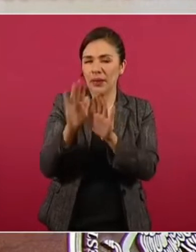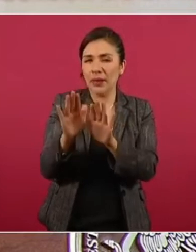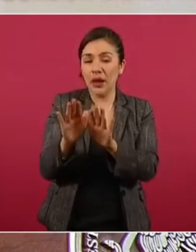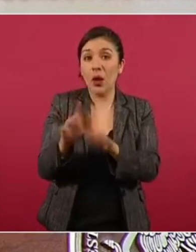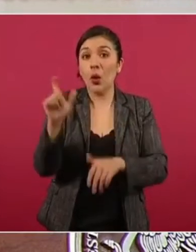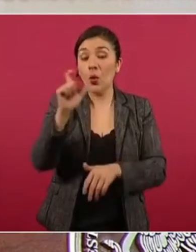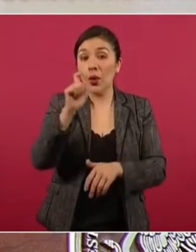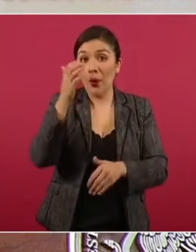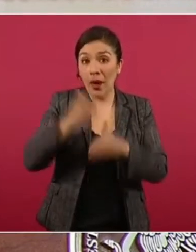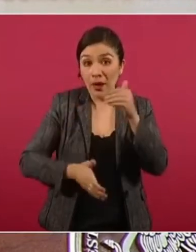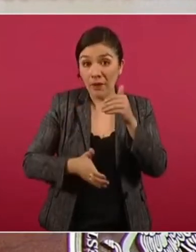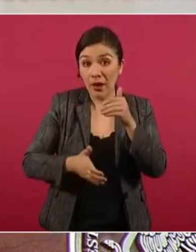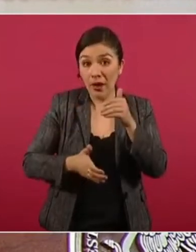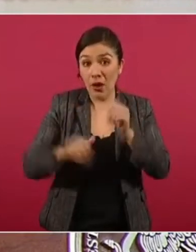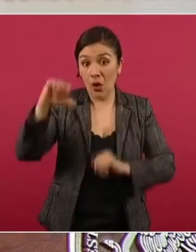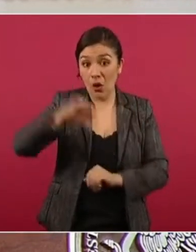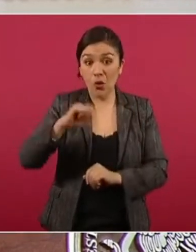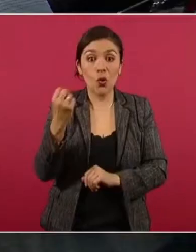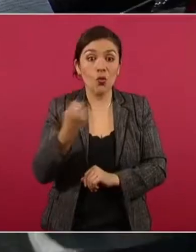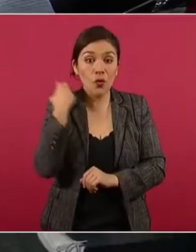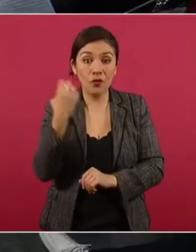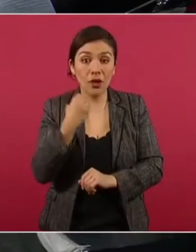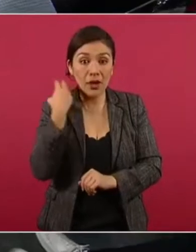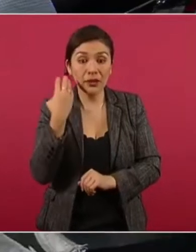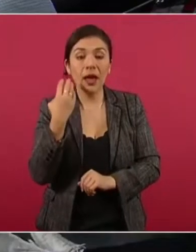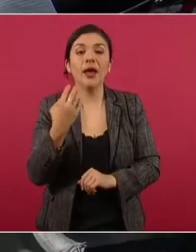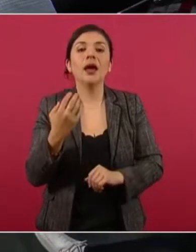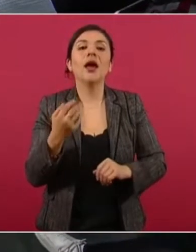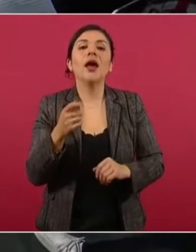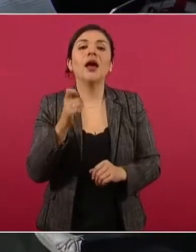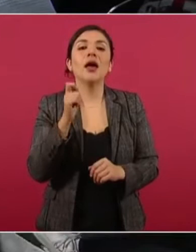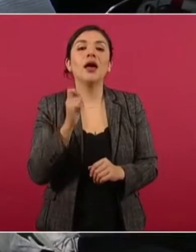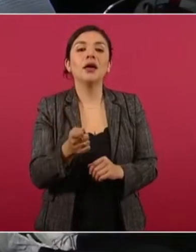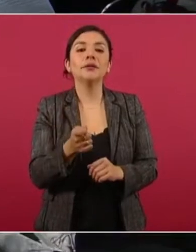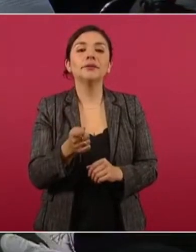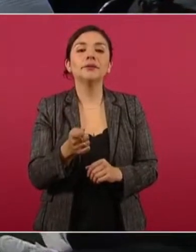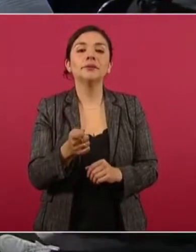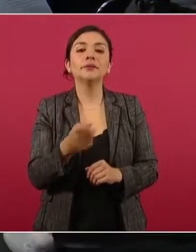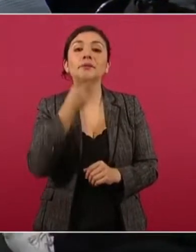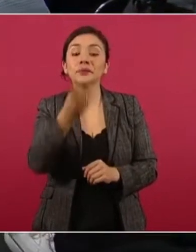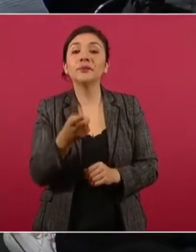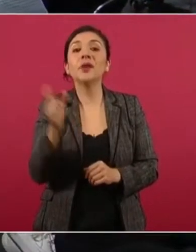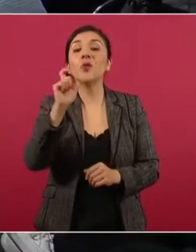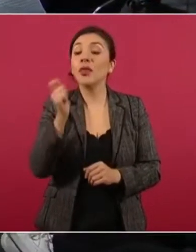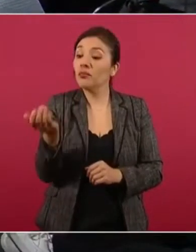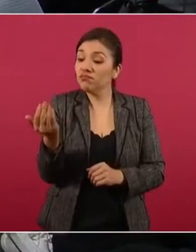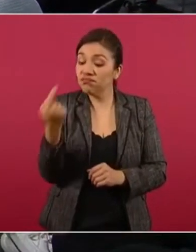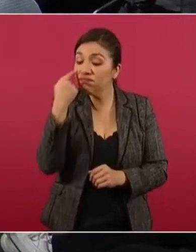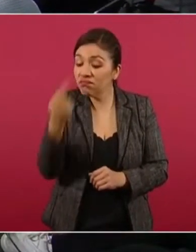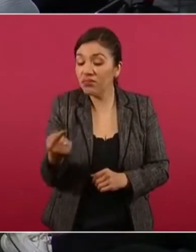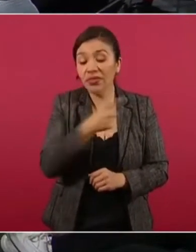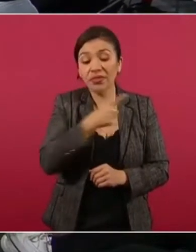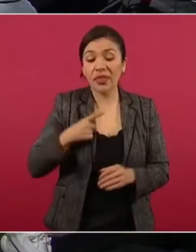a terminar con esto de que nos van a llamar a cuentas, ¿no?, para que expliquemos la